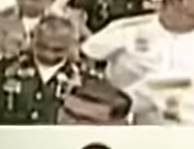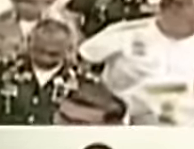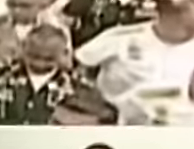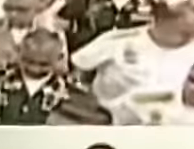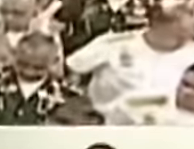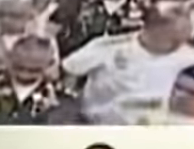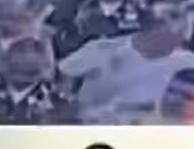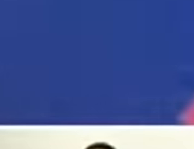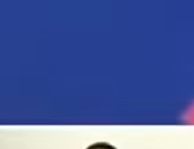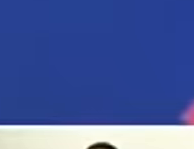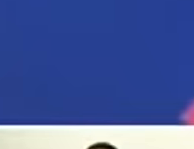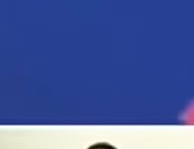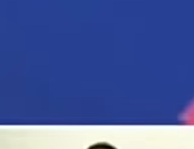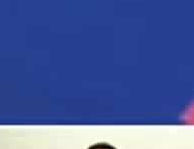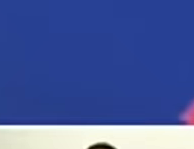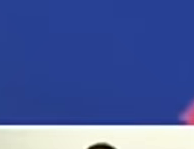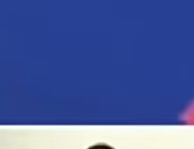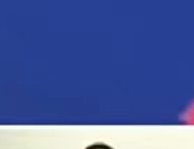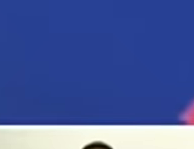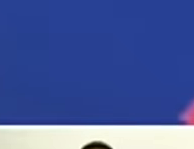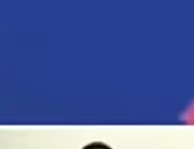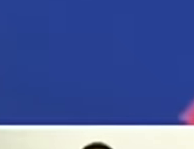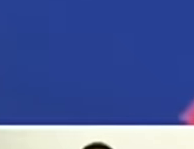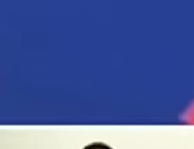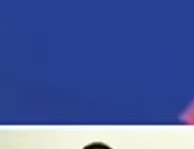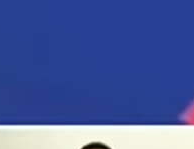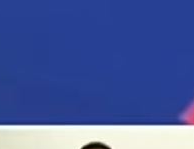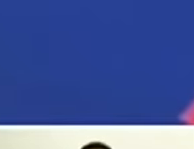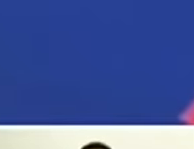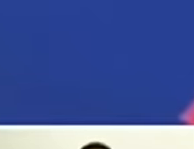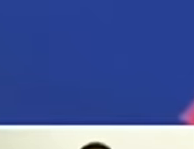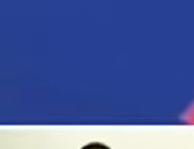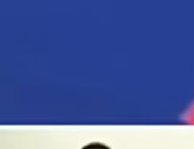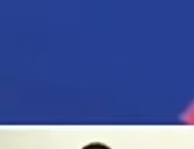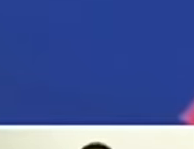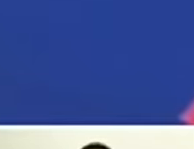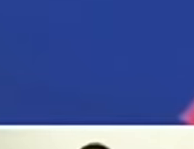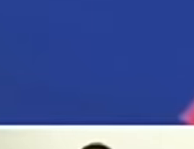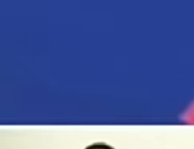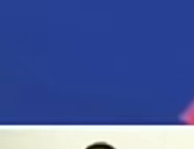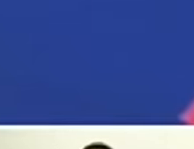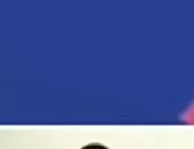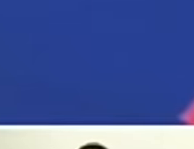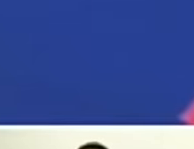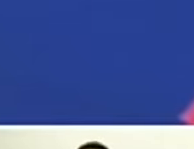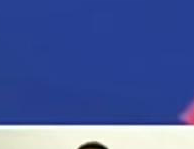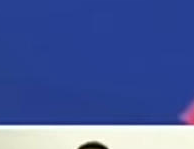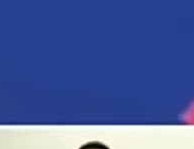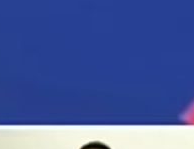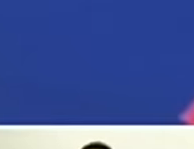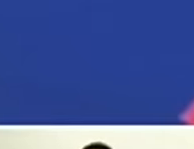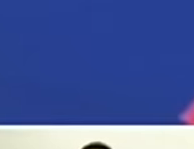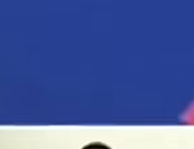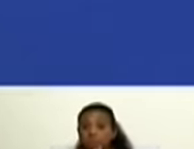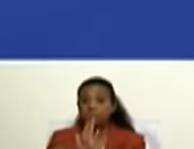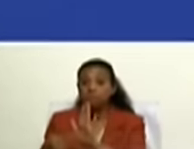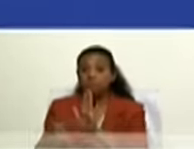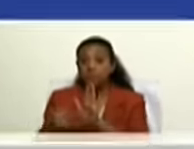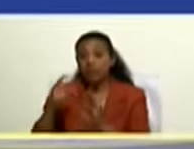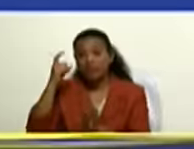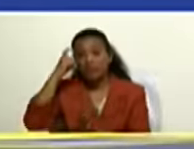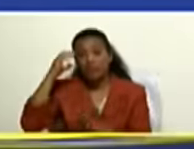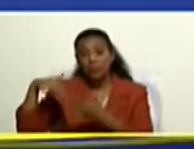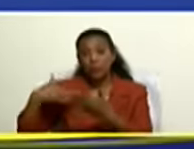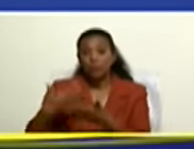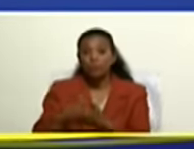carácter especial de la situación de la controversia con Guyana que se ha presentado